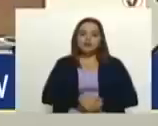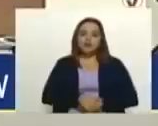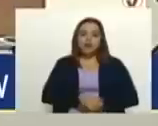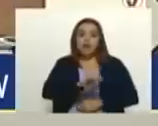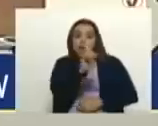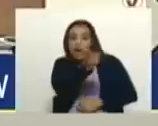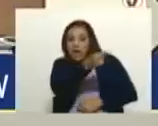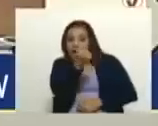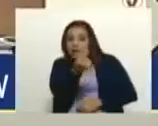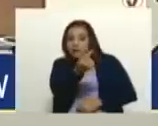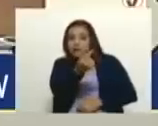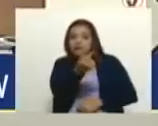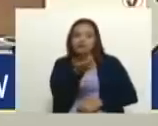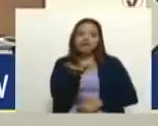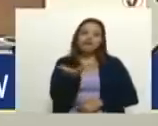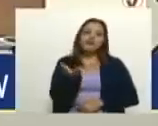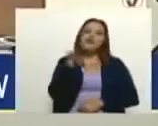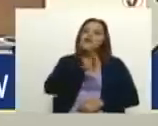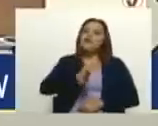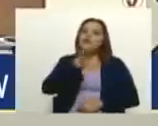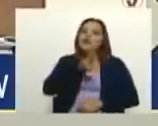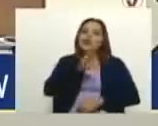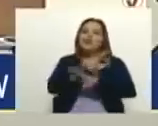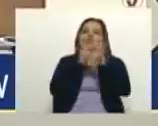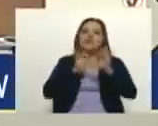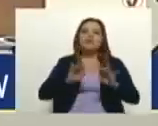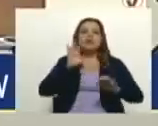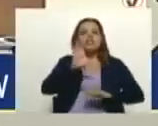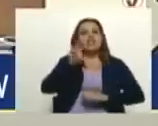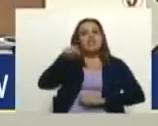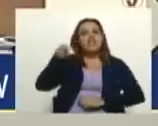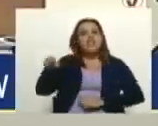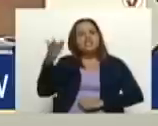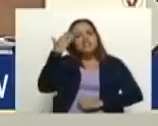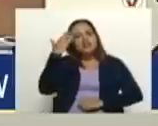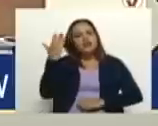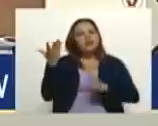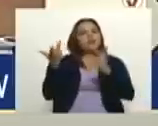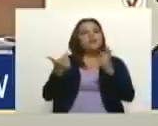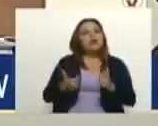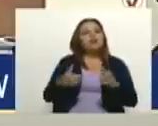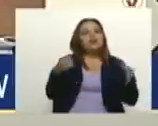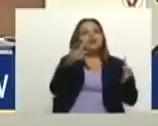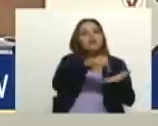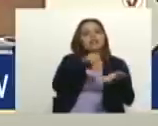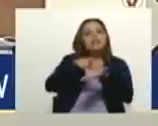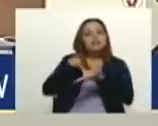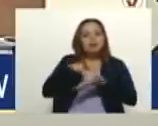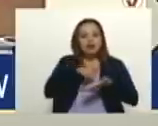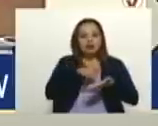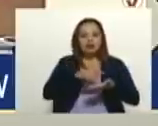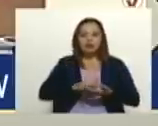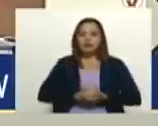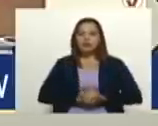tener, usar la estructura del CNE, se va a saber exactamente cuántos participaron.